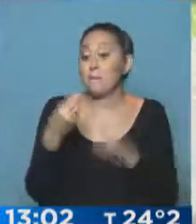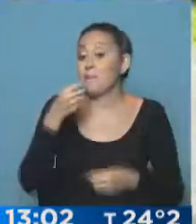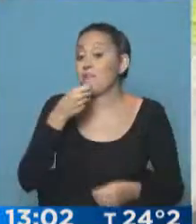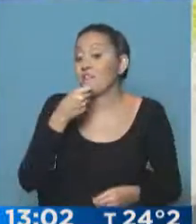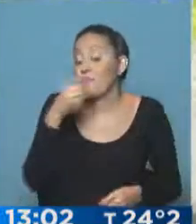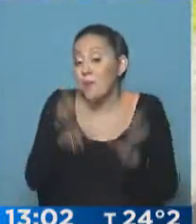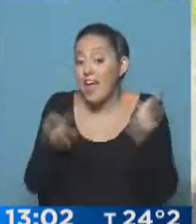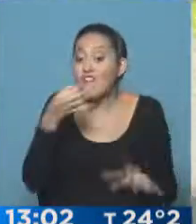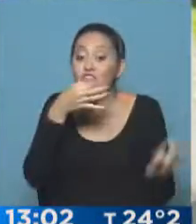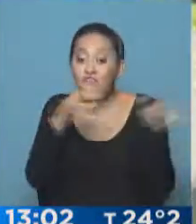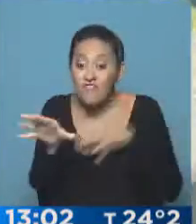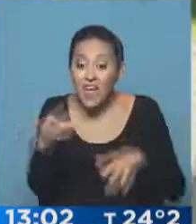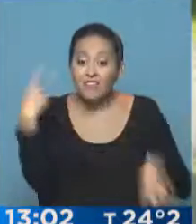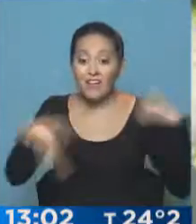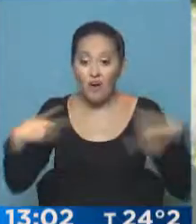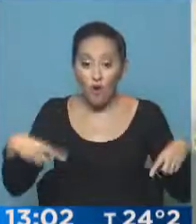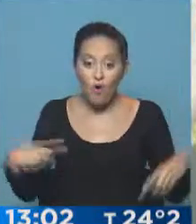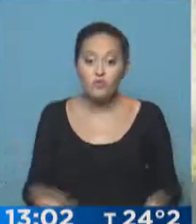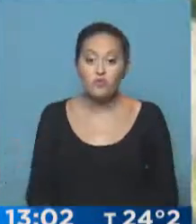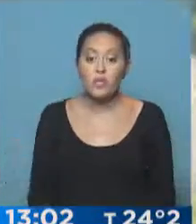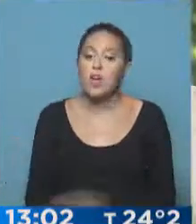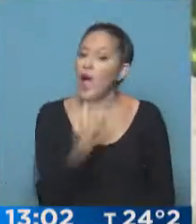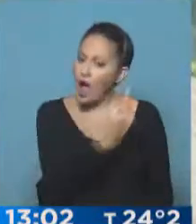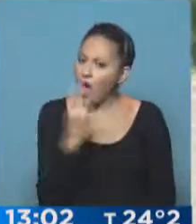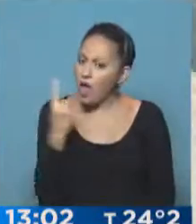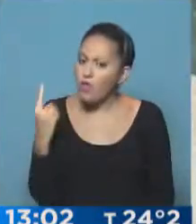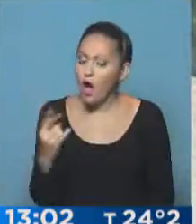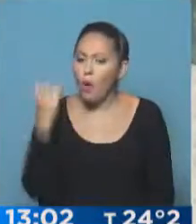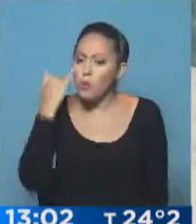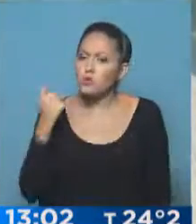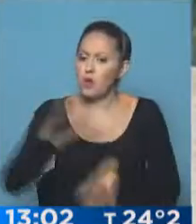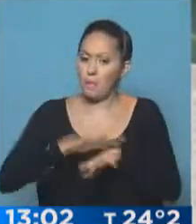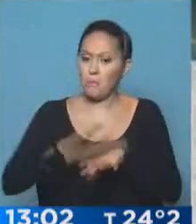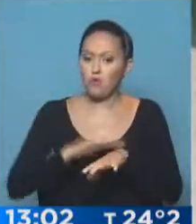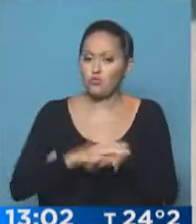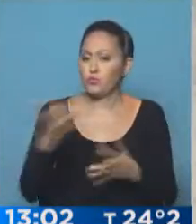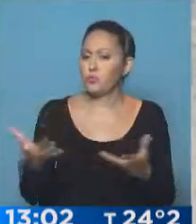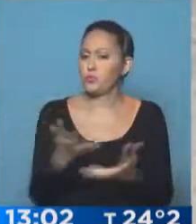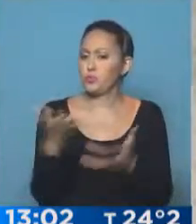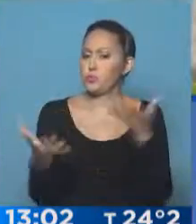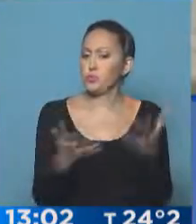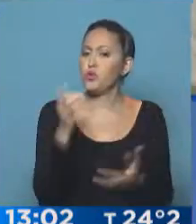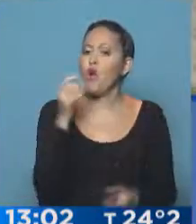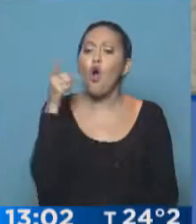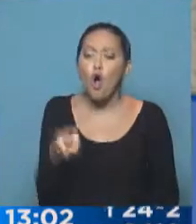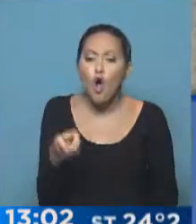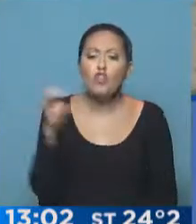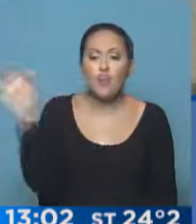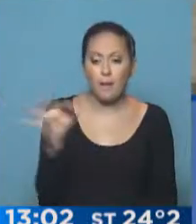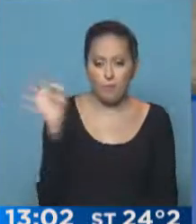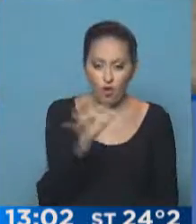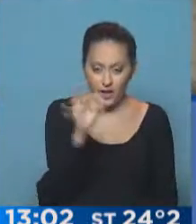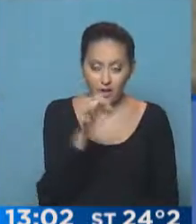fíjense ustedes cómo están trabajando ya desde lo personal han fumigado durante toda la mañana desde las 8 de la mañana hasta las 12 del mediodía y aquí